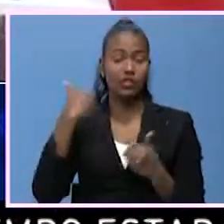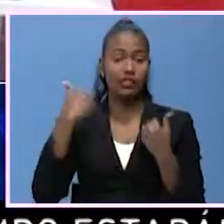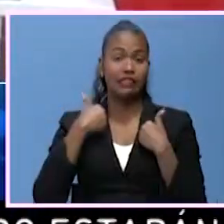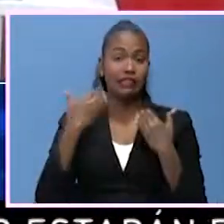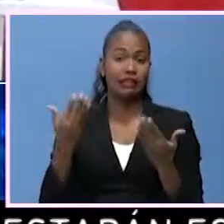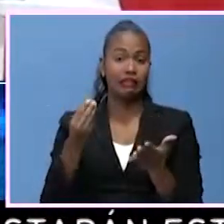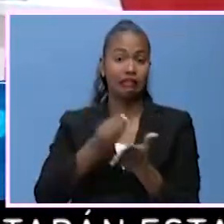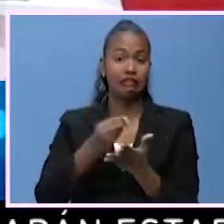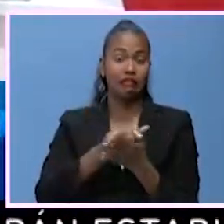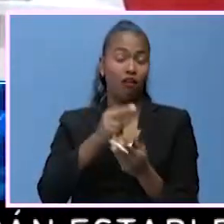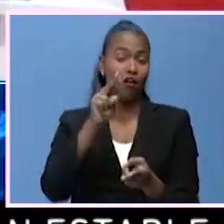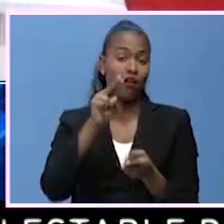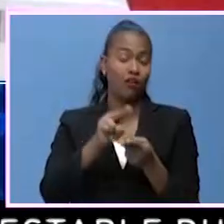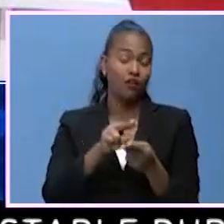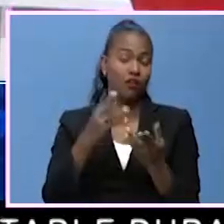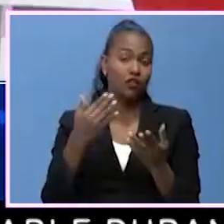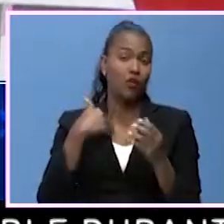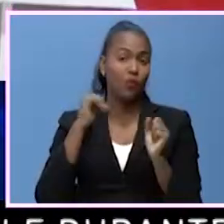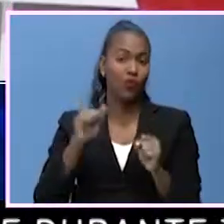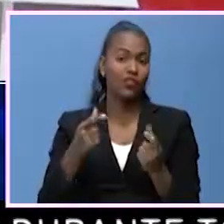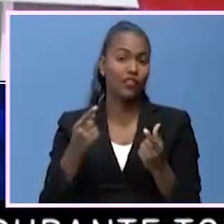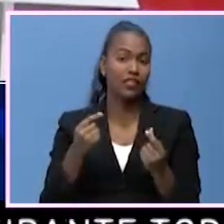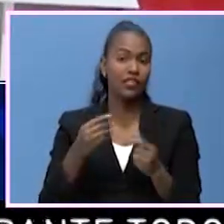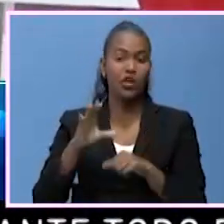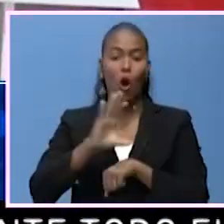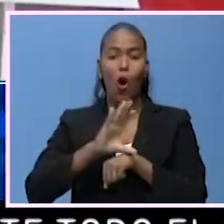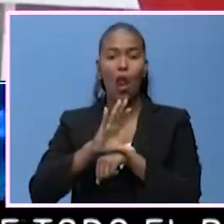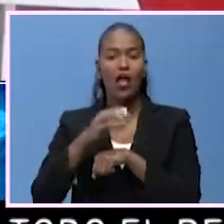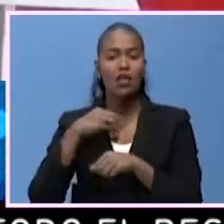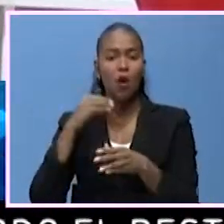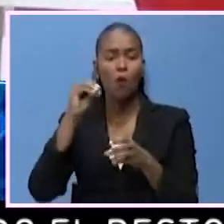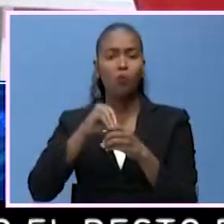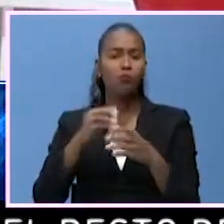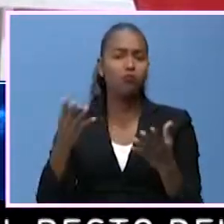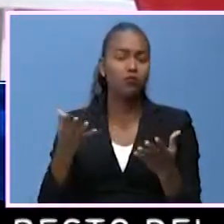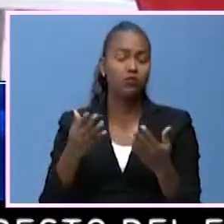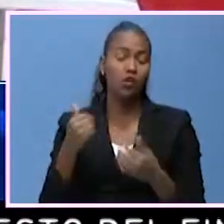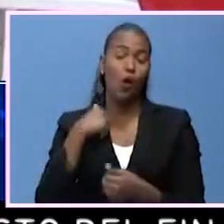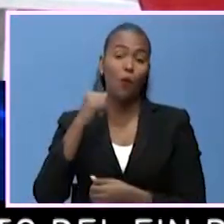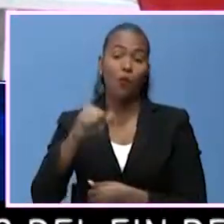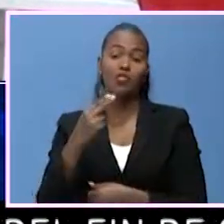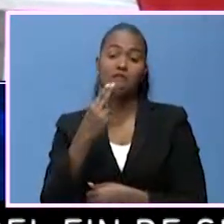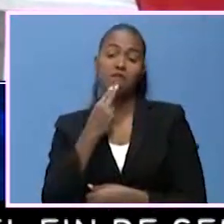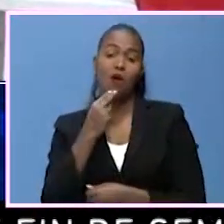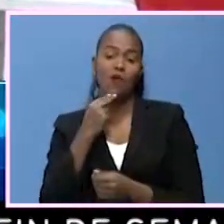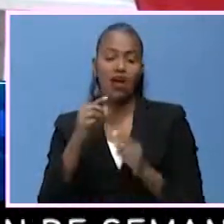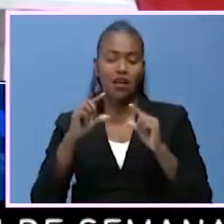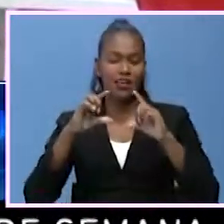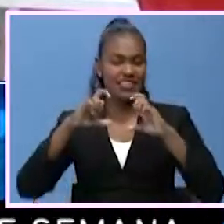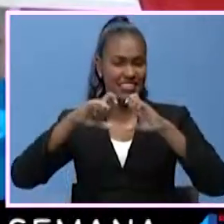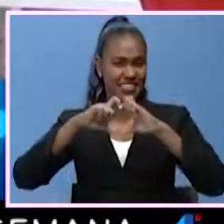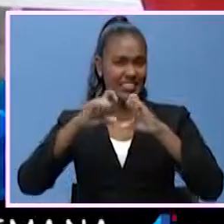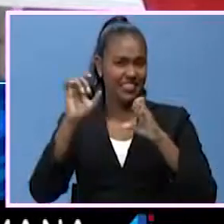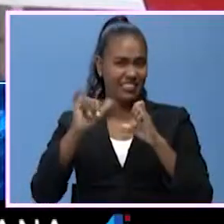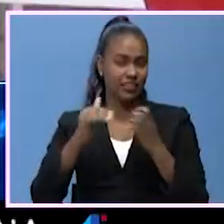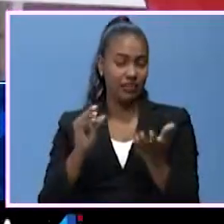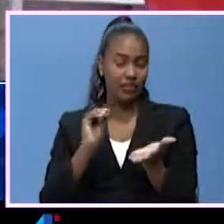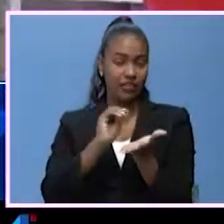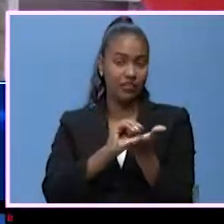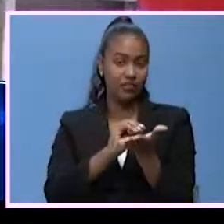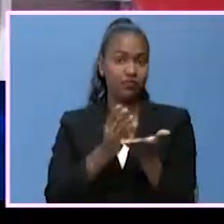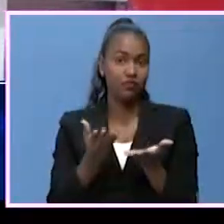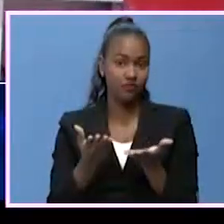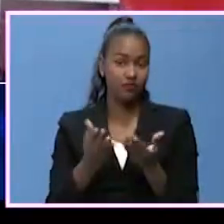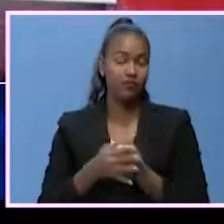un bajo presupuesto, ¿qué puedo hacer? ¿Qué tipo de chocolate le puedo poner a esto? Le podemos poner bombones de corazones, ¿ok? Ya te los voy a